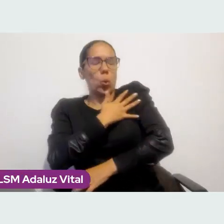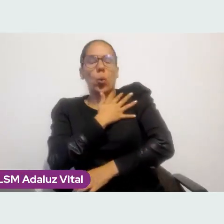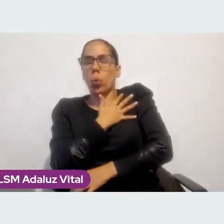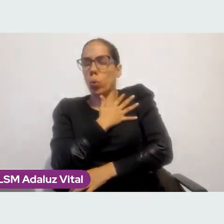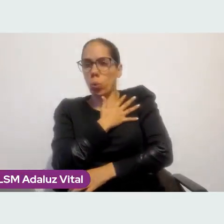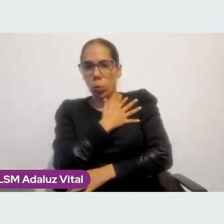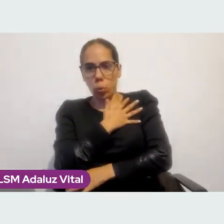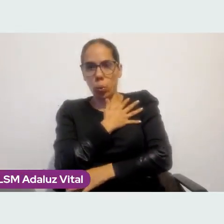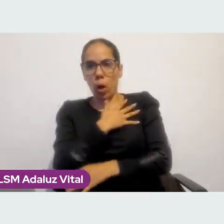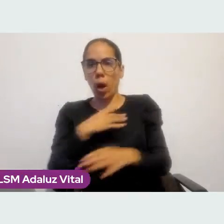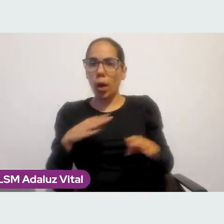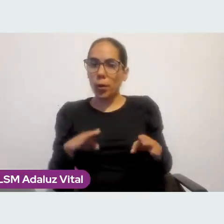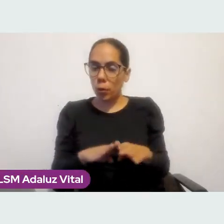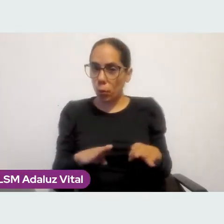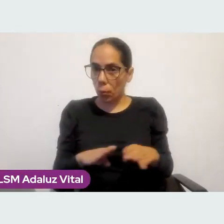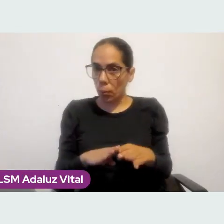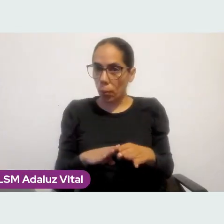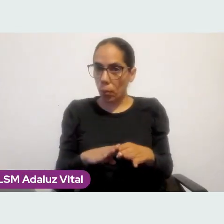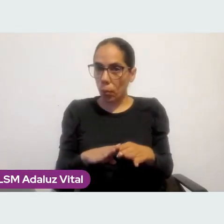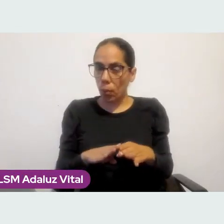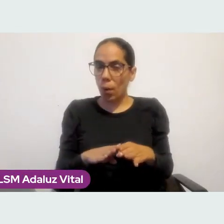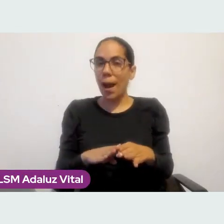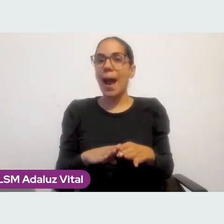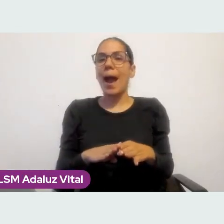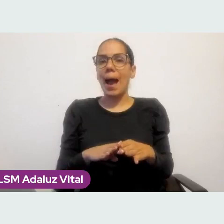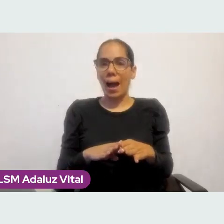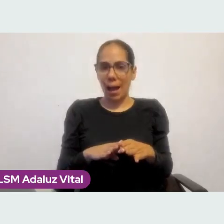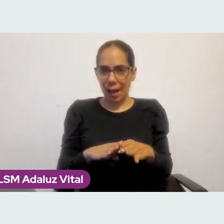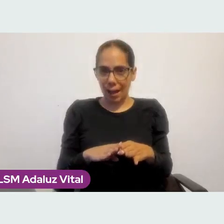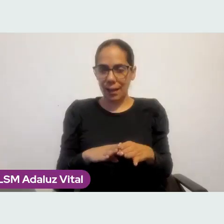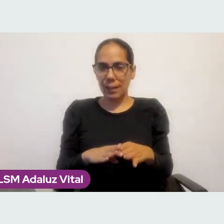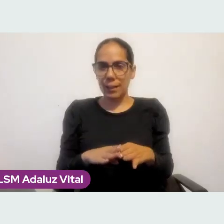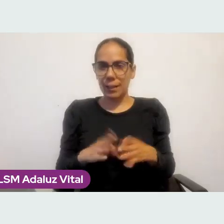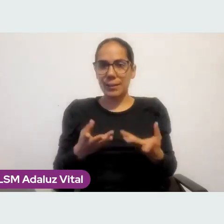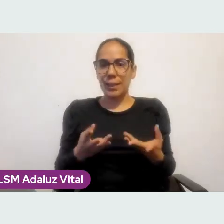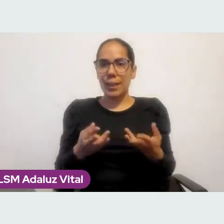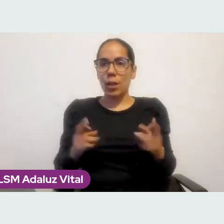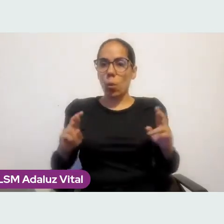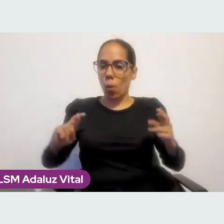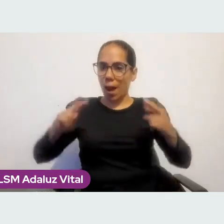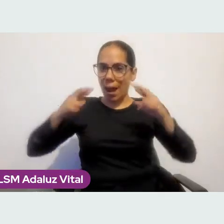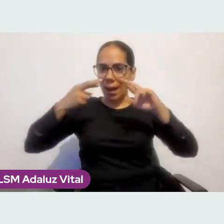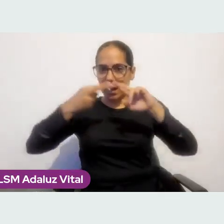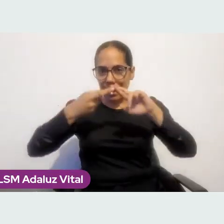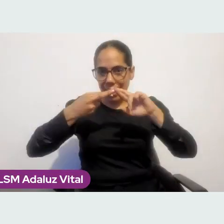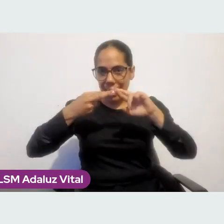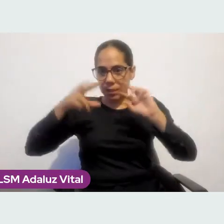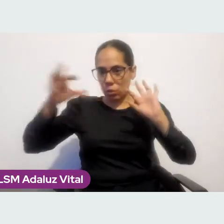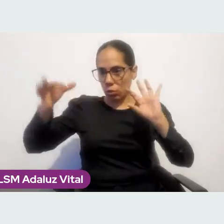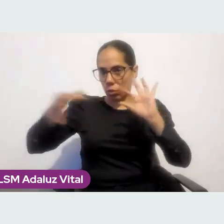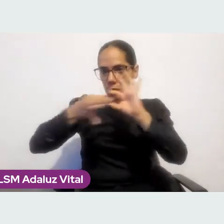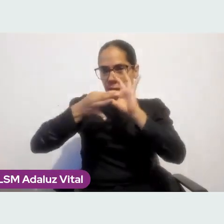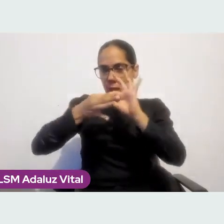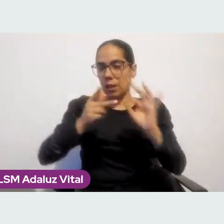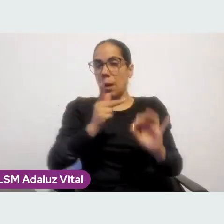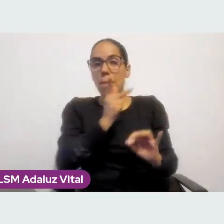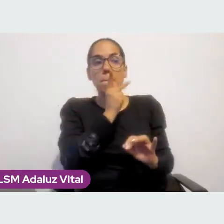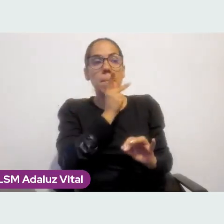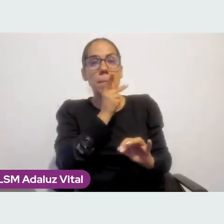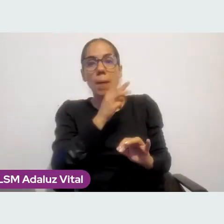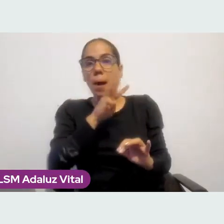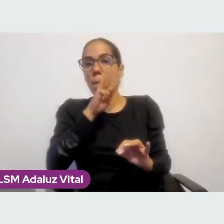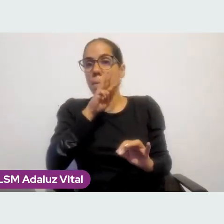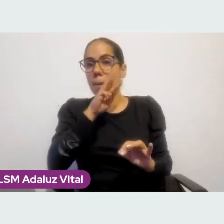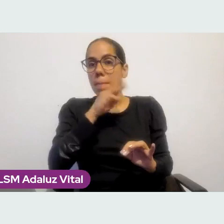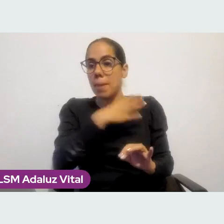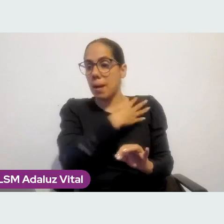justamente desde el punto de vista psicoanalítico de la relación que existe entre el padre, la madre y